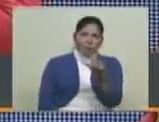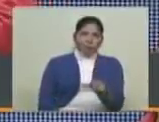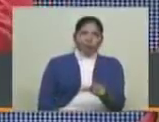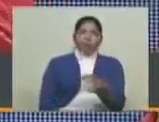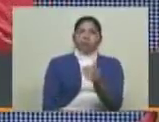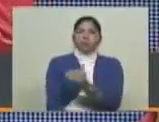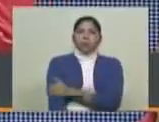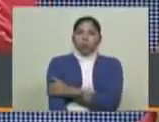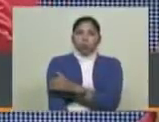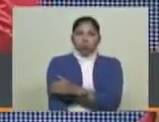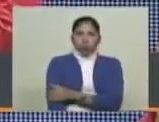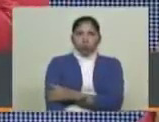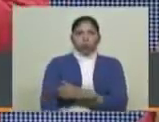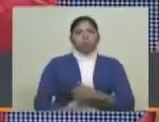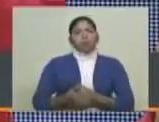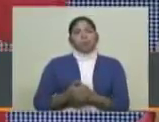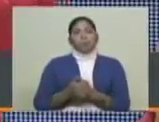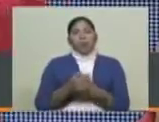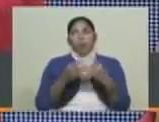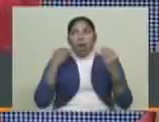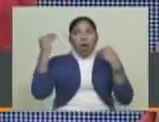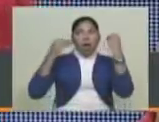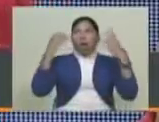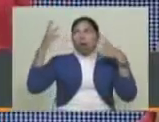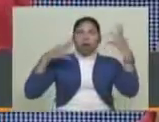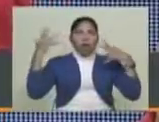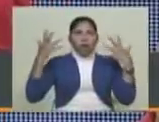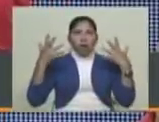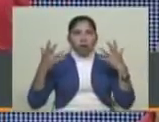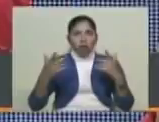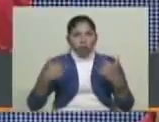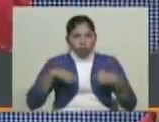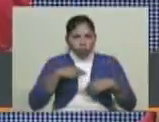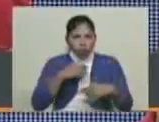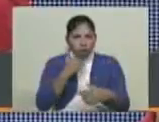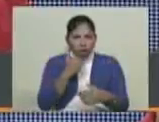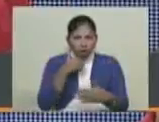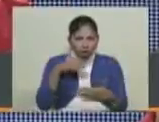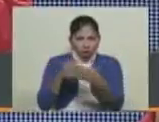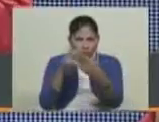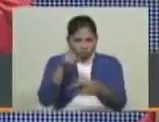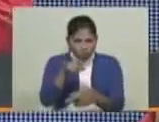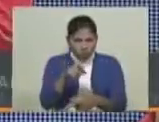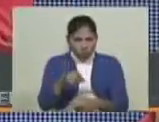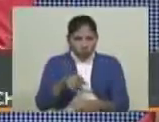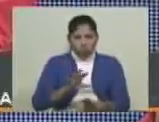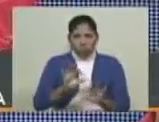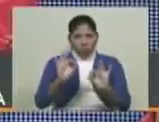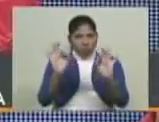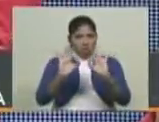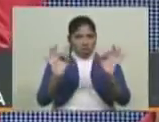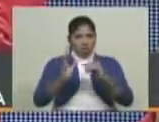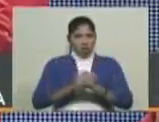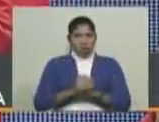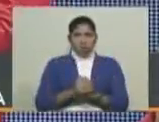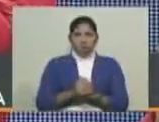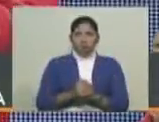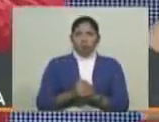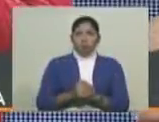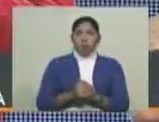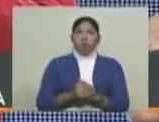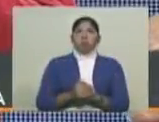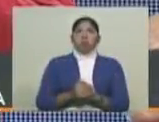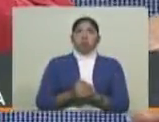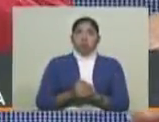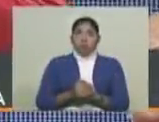lo piense mucho. ¿Qué le hemos hecho a nosotros, a ustedes? Nada. ¿Quién le ha hecho daño al país? Claro,